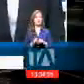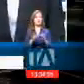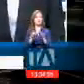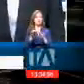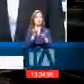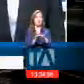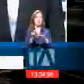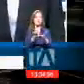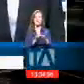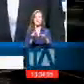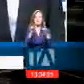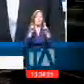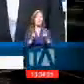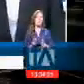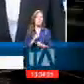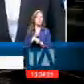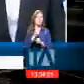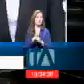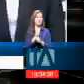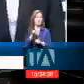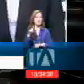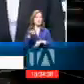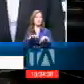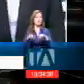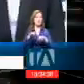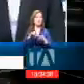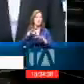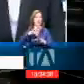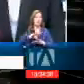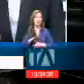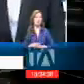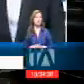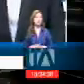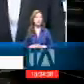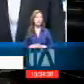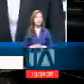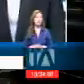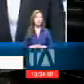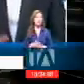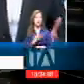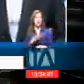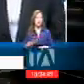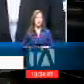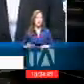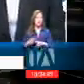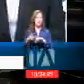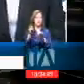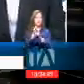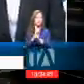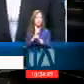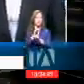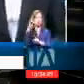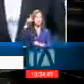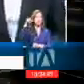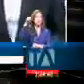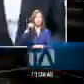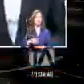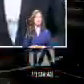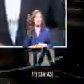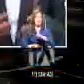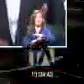ruta, y sobre todo la necesidad de coordinar con la Asamblea Nacional, con el Ejecutivo, con las diferentes instituciones del Estado